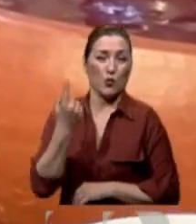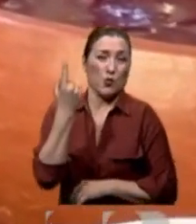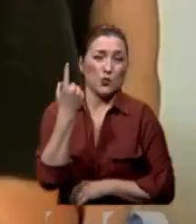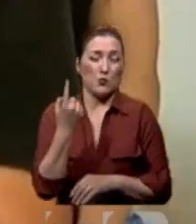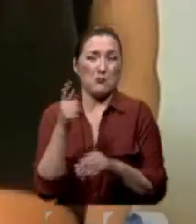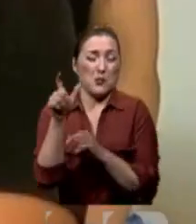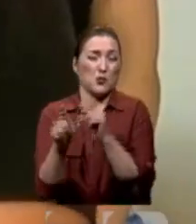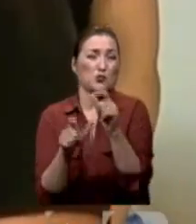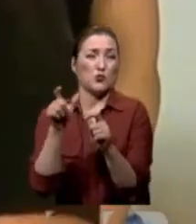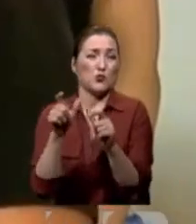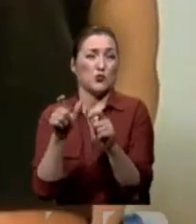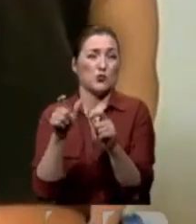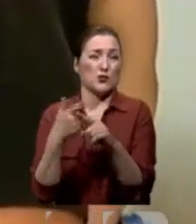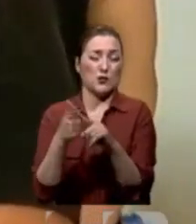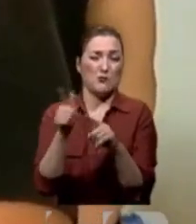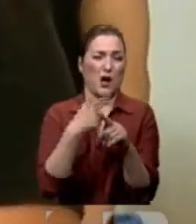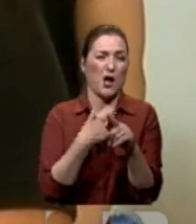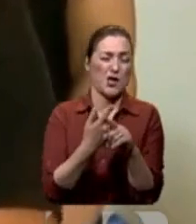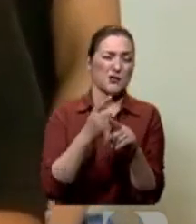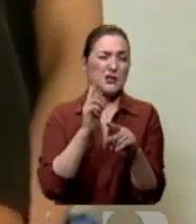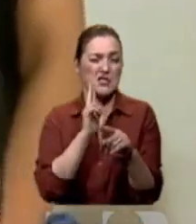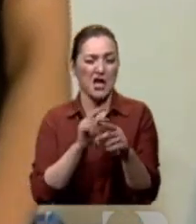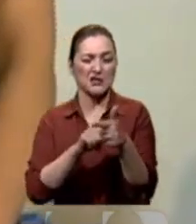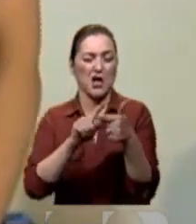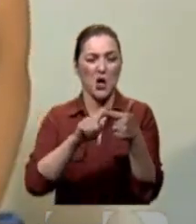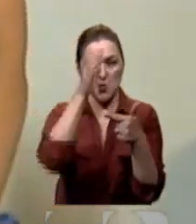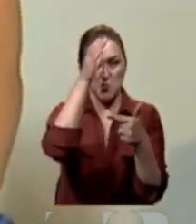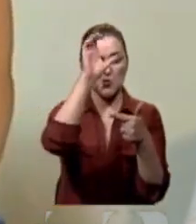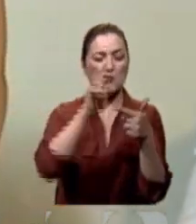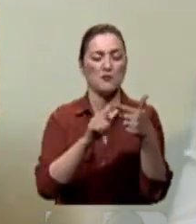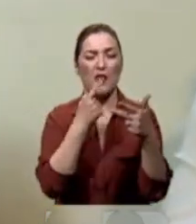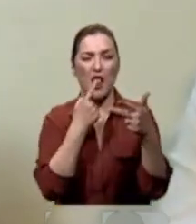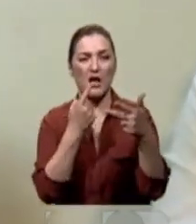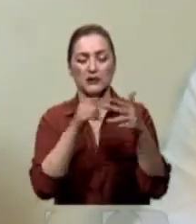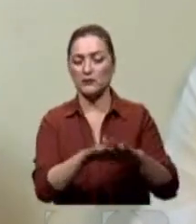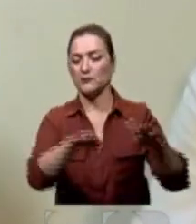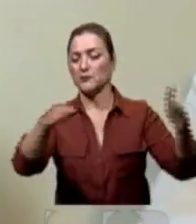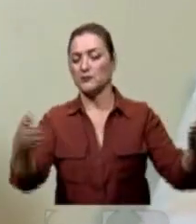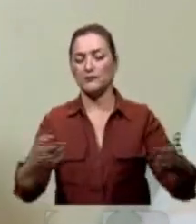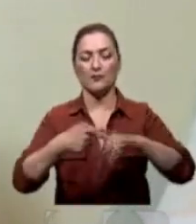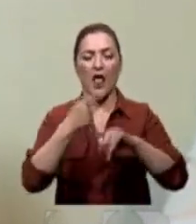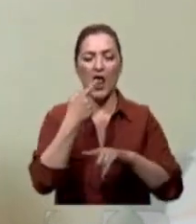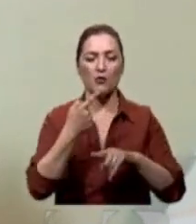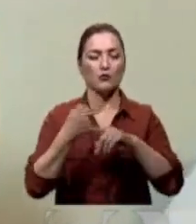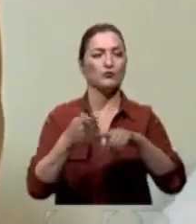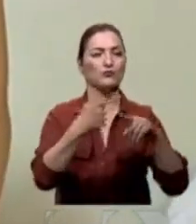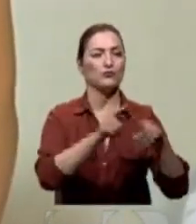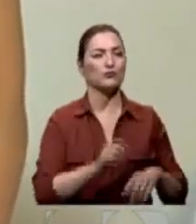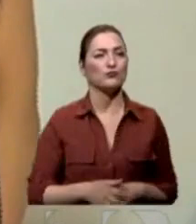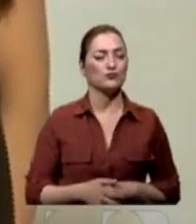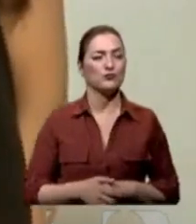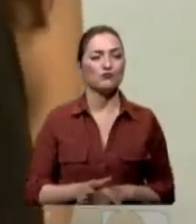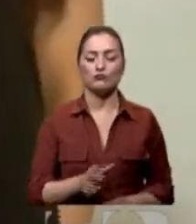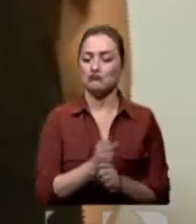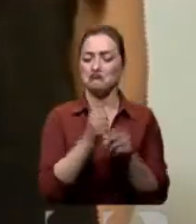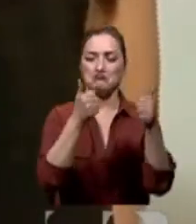diversidad de etnias, sino de culturas, de sabores, y la mesa lo representa, diferentes sabores en diferentes etnias. Seguro